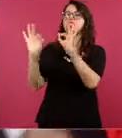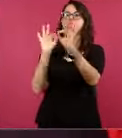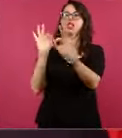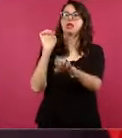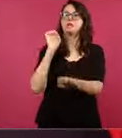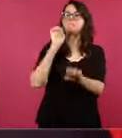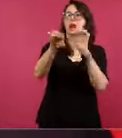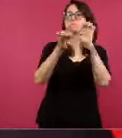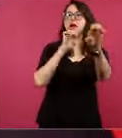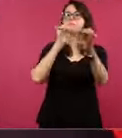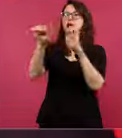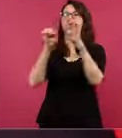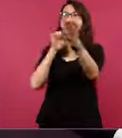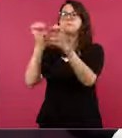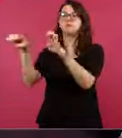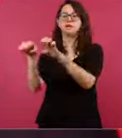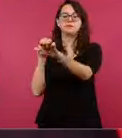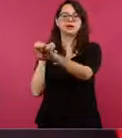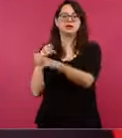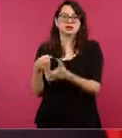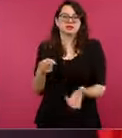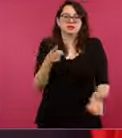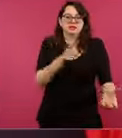grupo Krause y el otro, el grupo